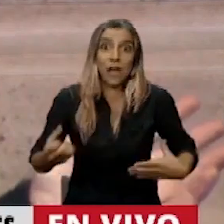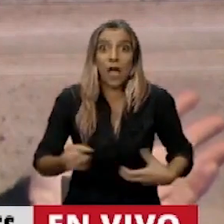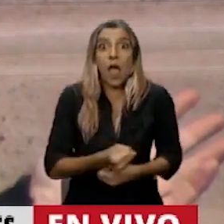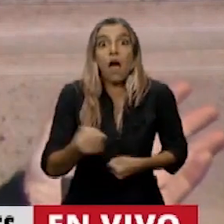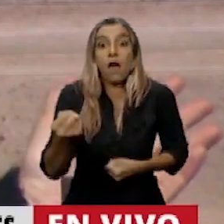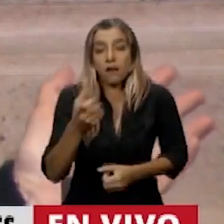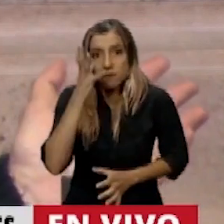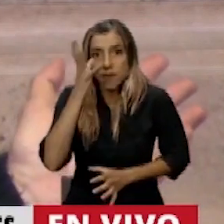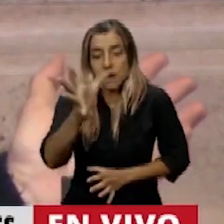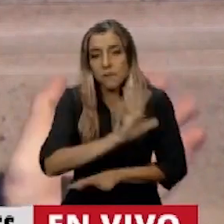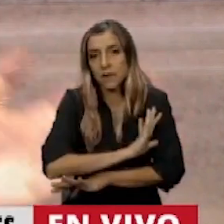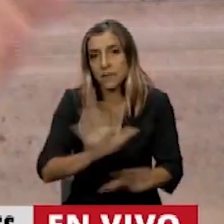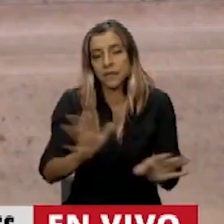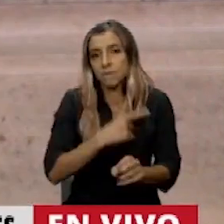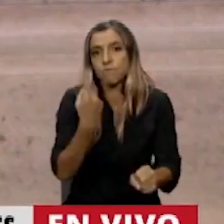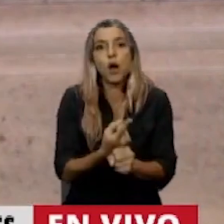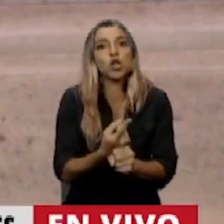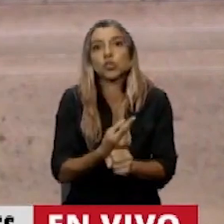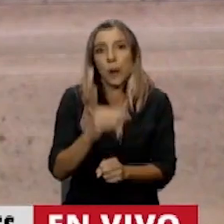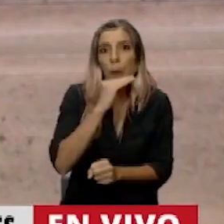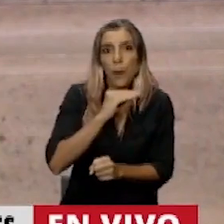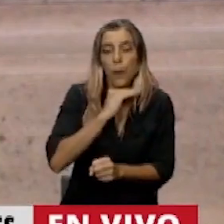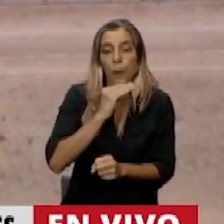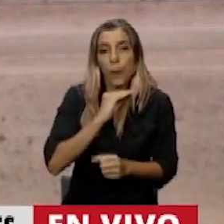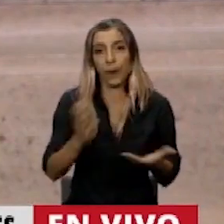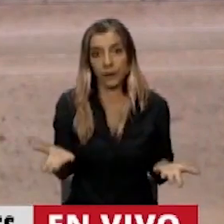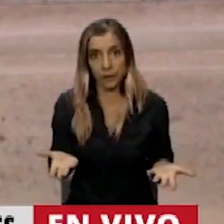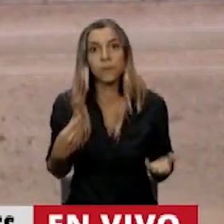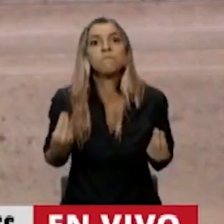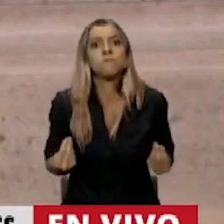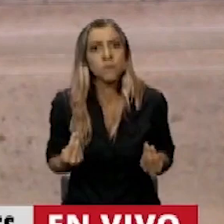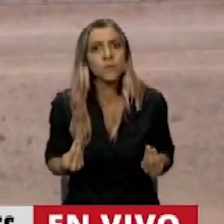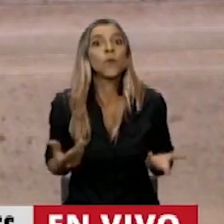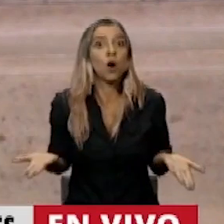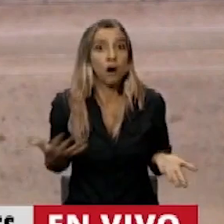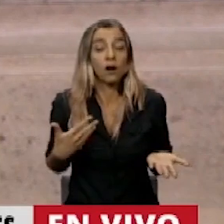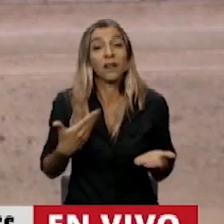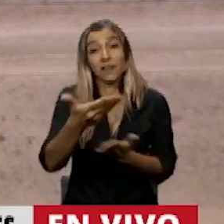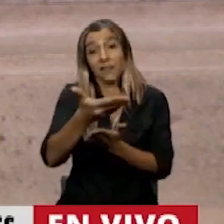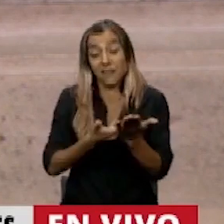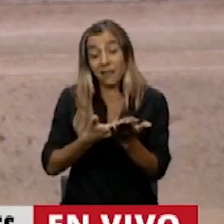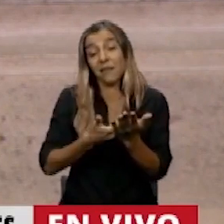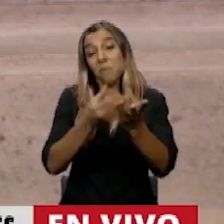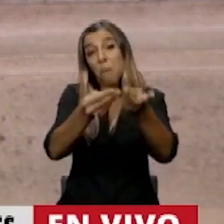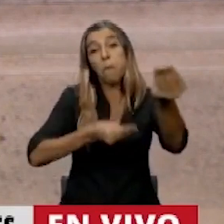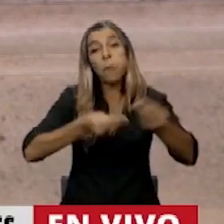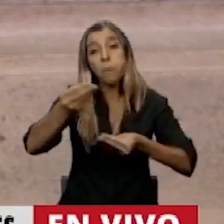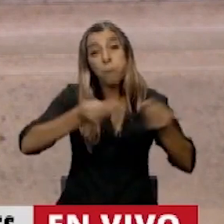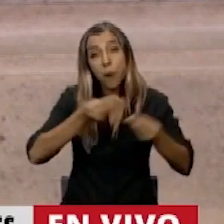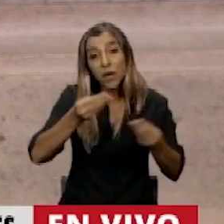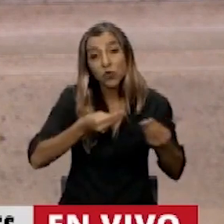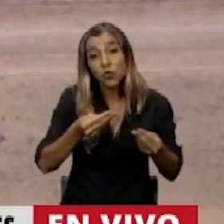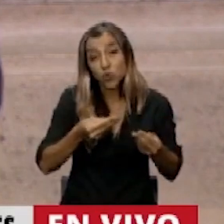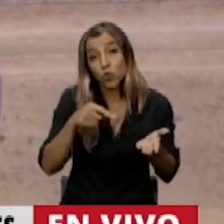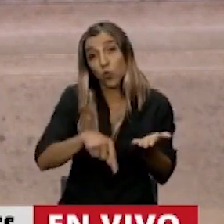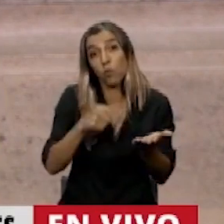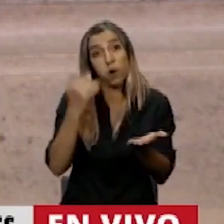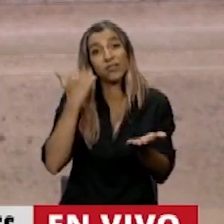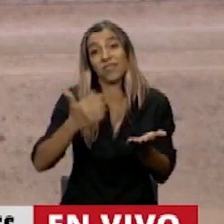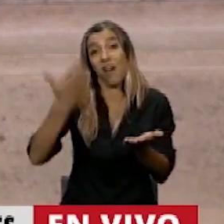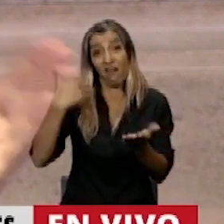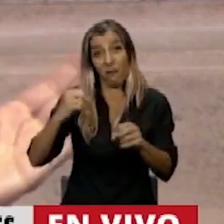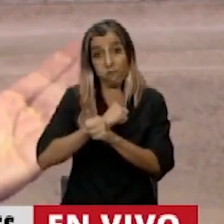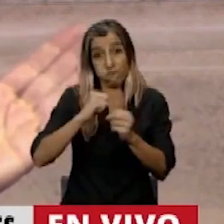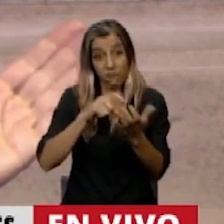de disimularlo. Porque cuando se vota un presupuesto como el que hoy se ha vuelto a ratificar, que tiene